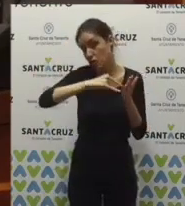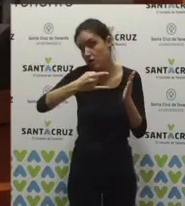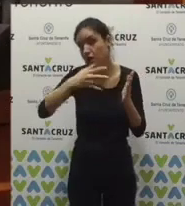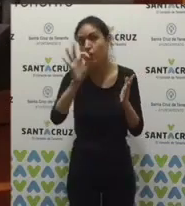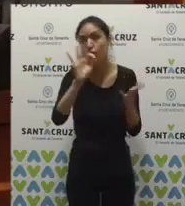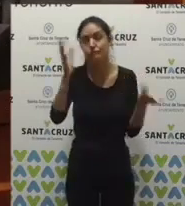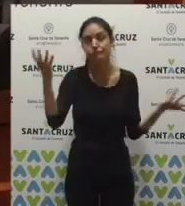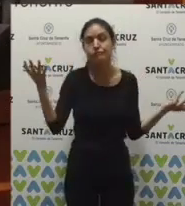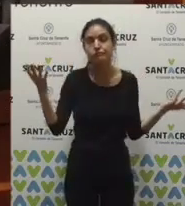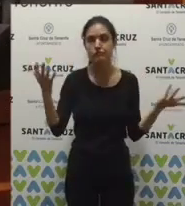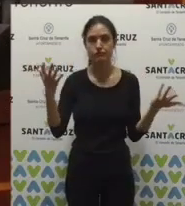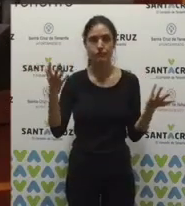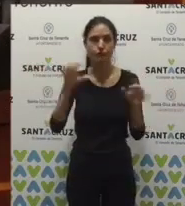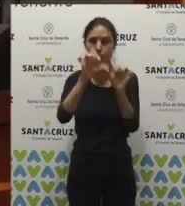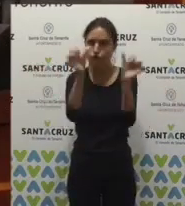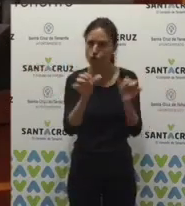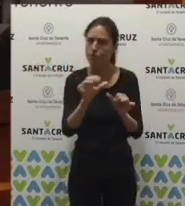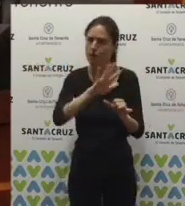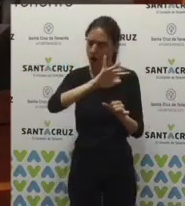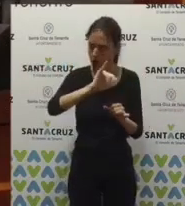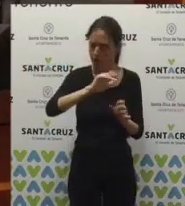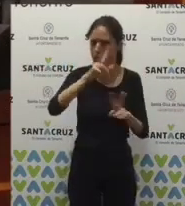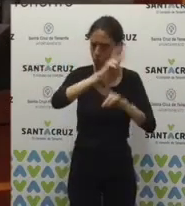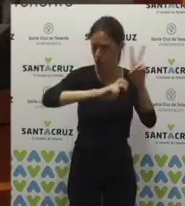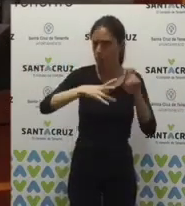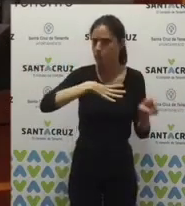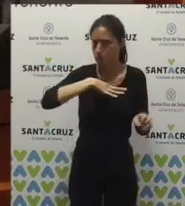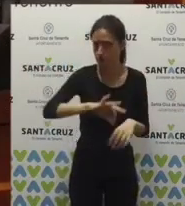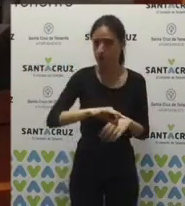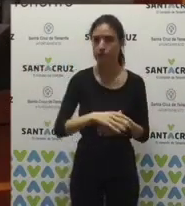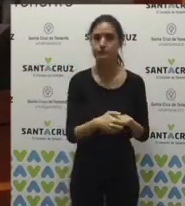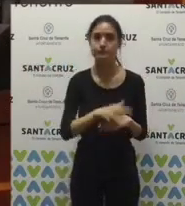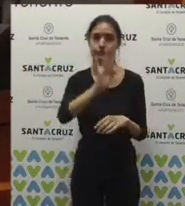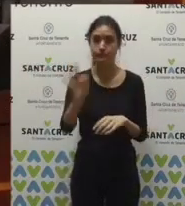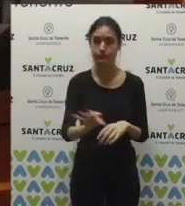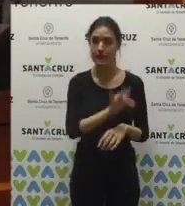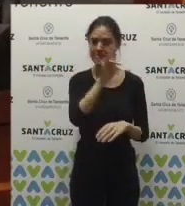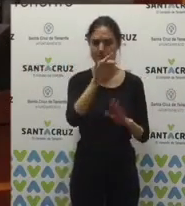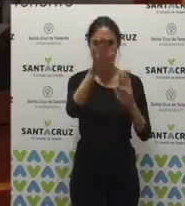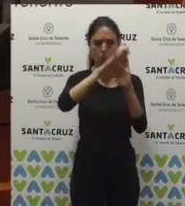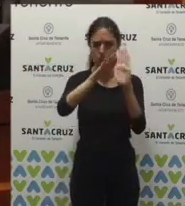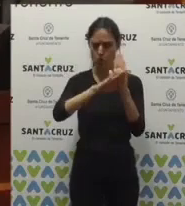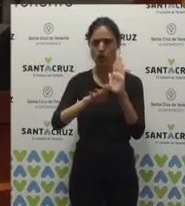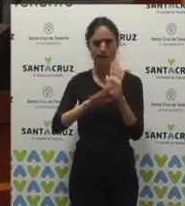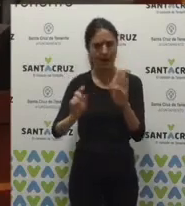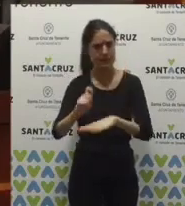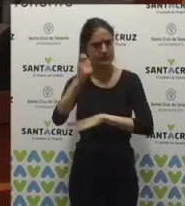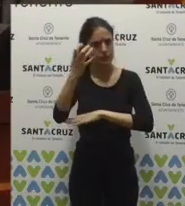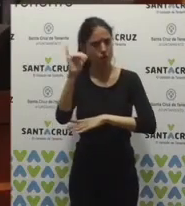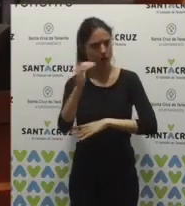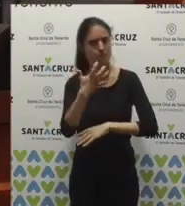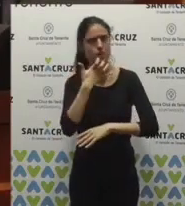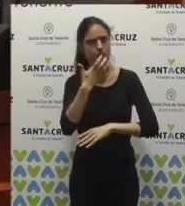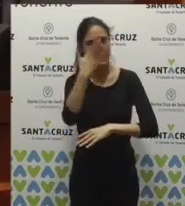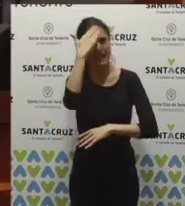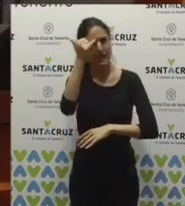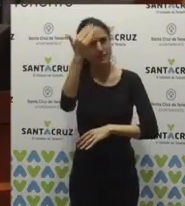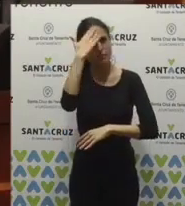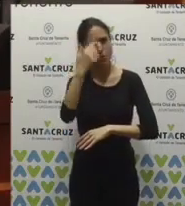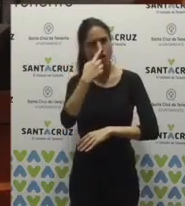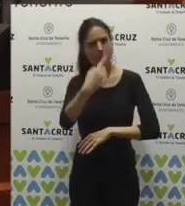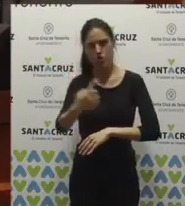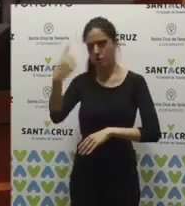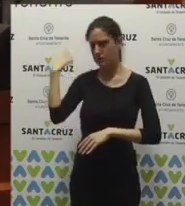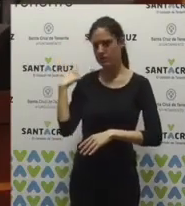fórmulas para ello es un programa que además ha alcanzado éxitos relevantes en la memoria del año pasado sitúa